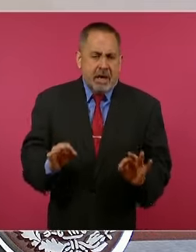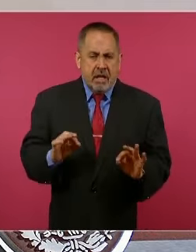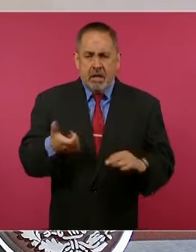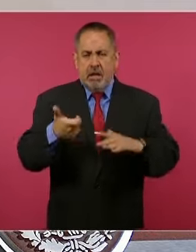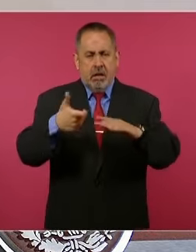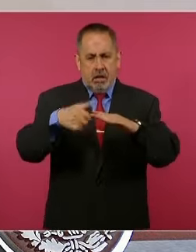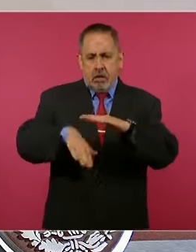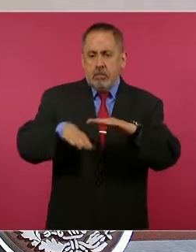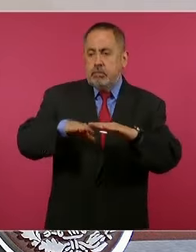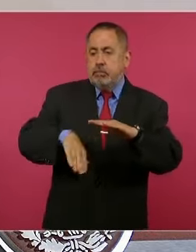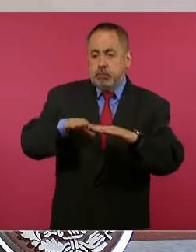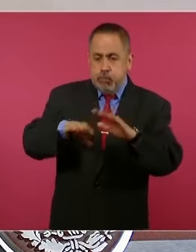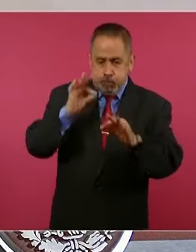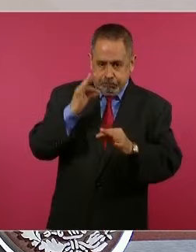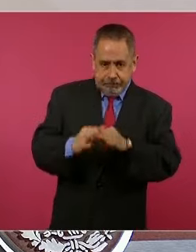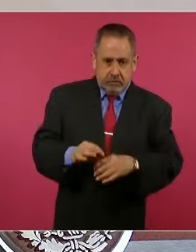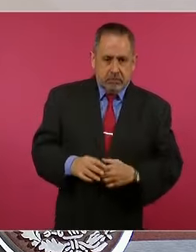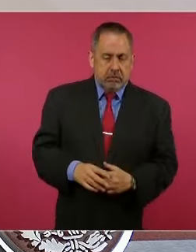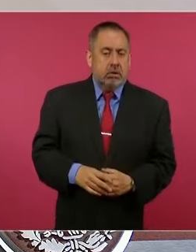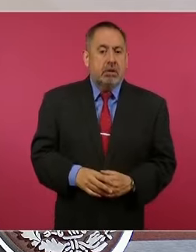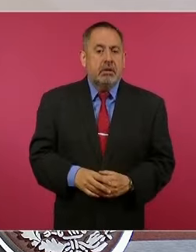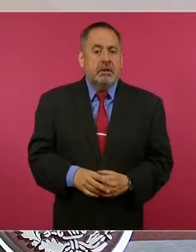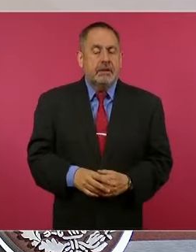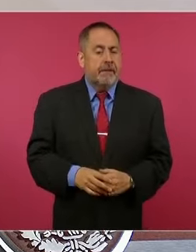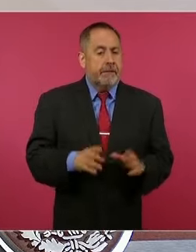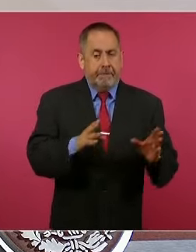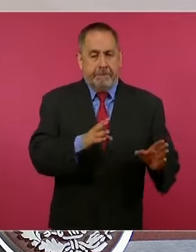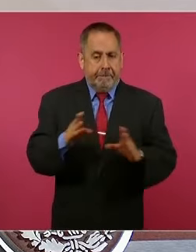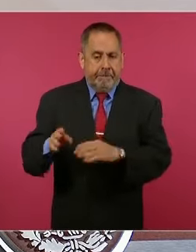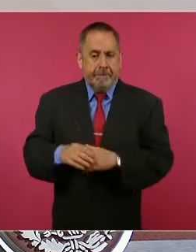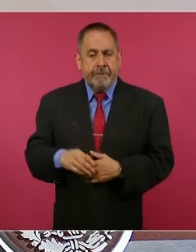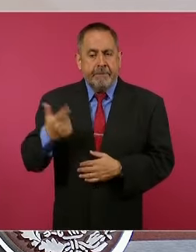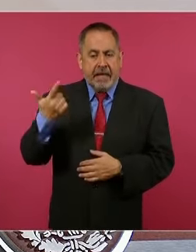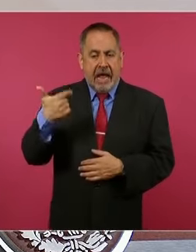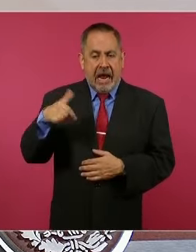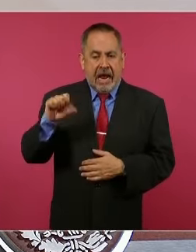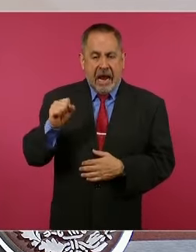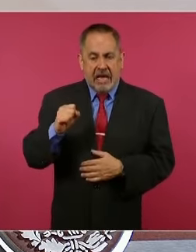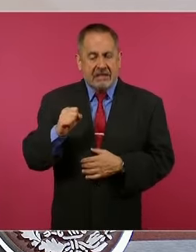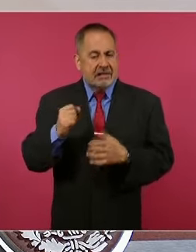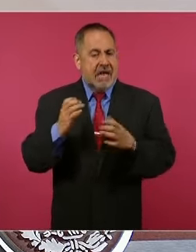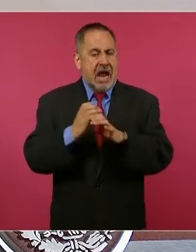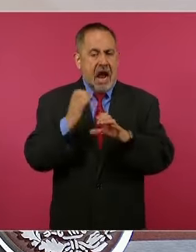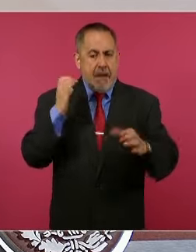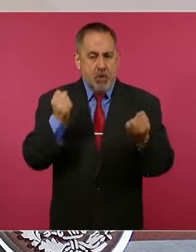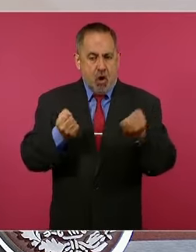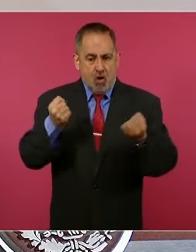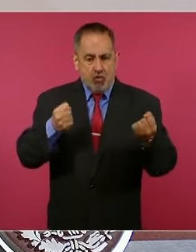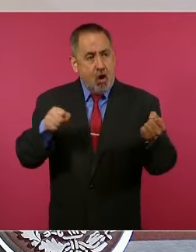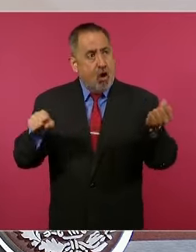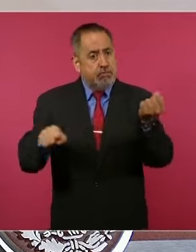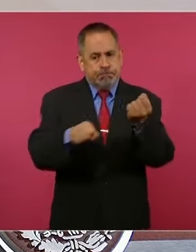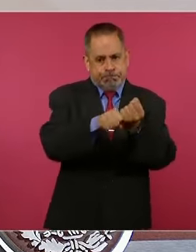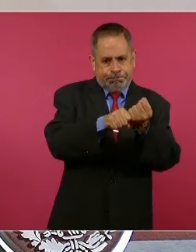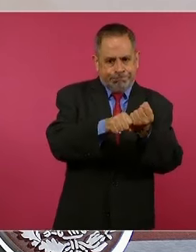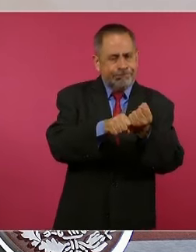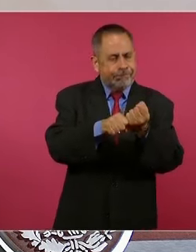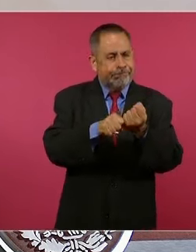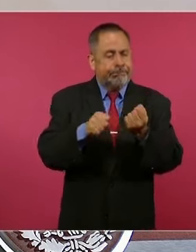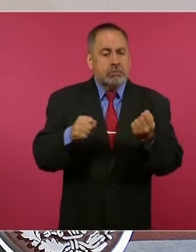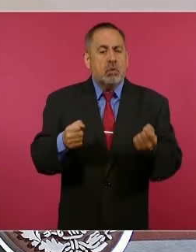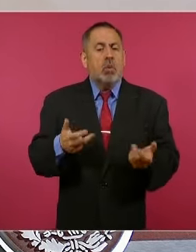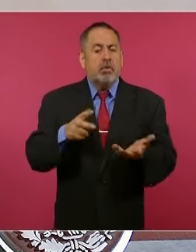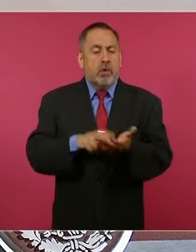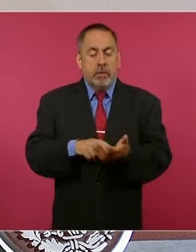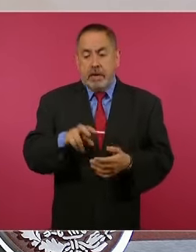precios máximos ahora pasando al gas estacionario el que se vende por litro nos encontramos con